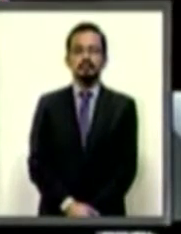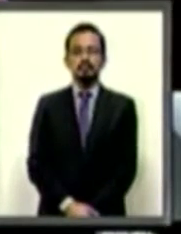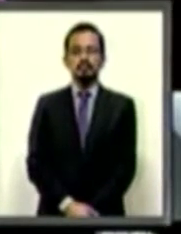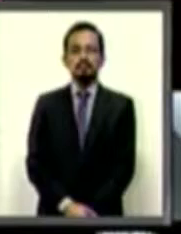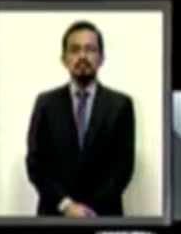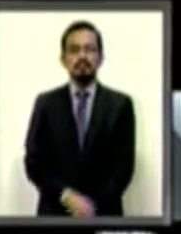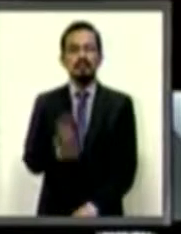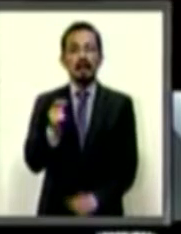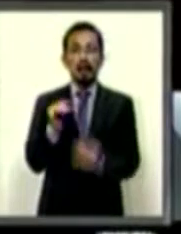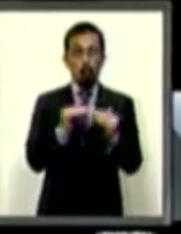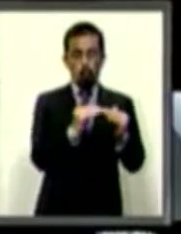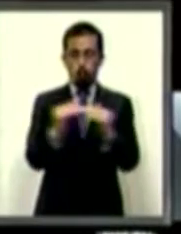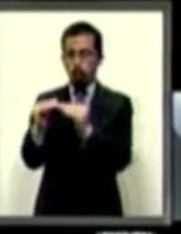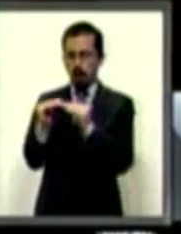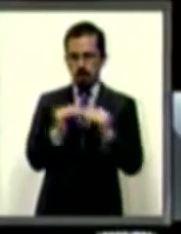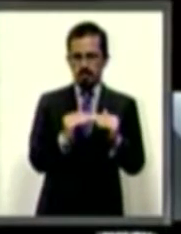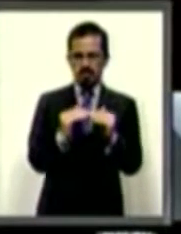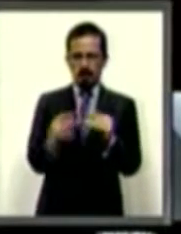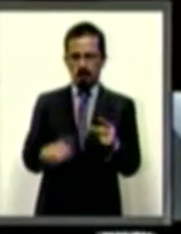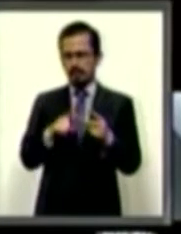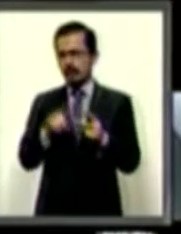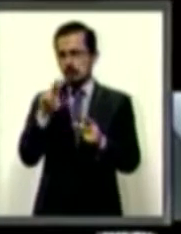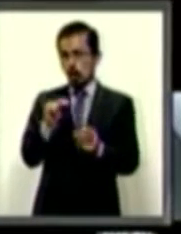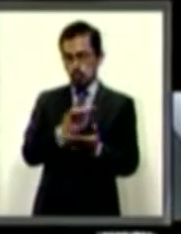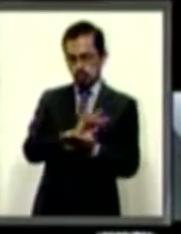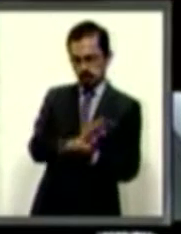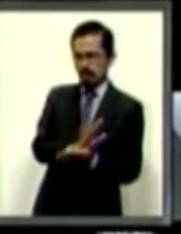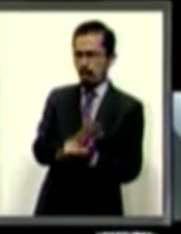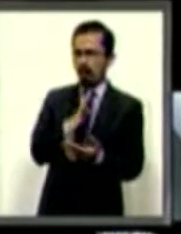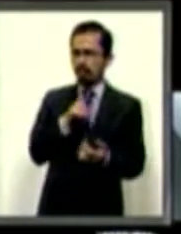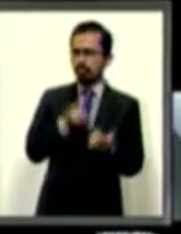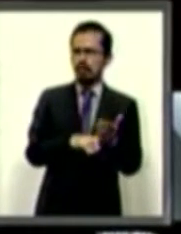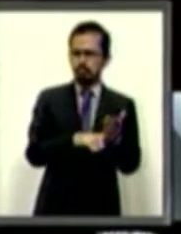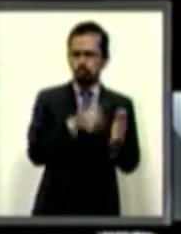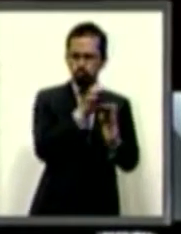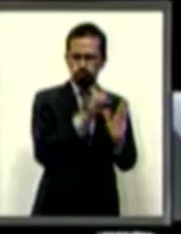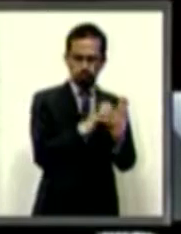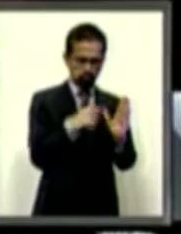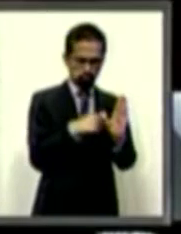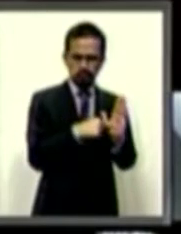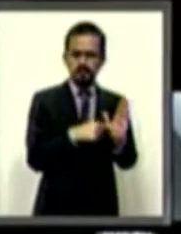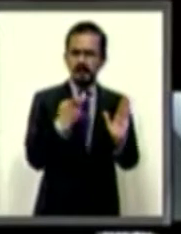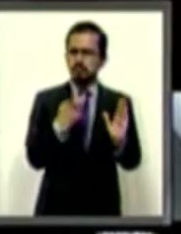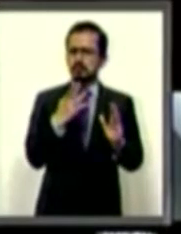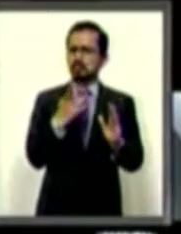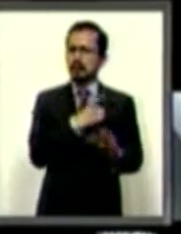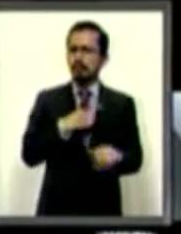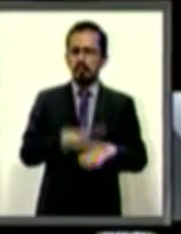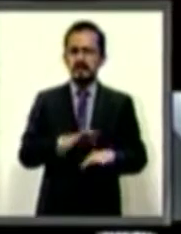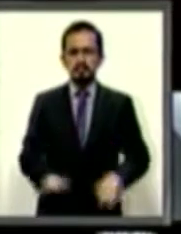igualdad y no discriminación reconocido en nuestra Constitución debiera ser el punto de partida para